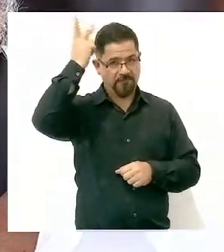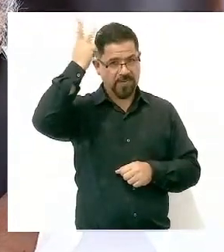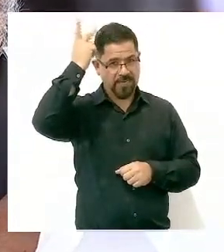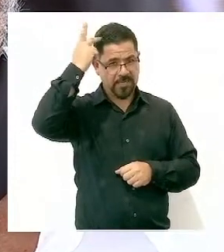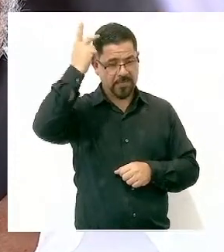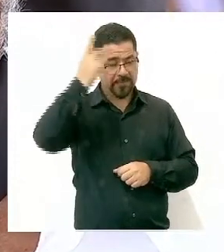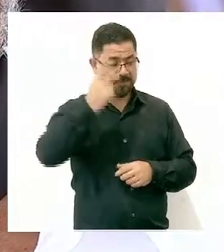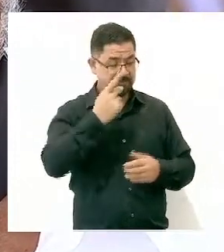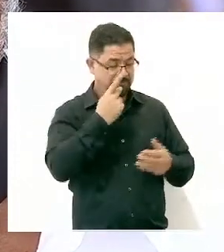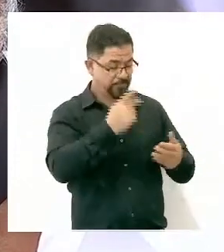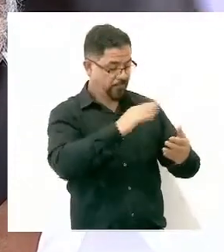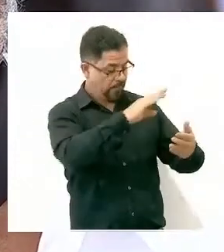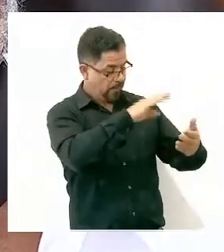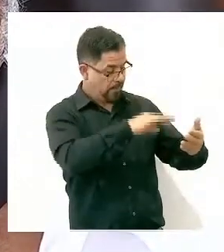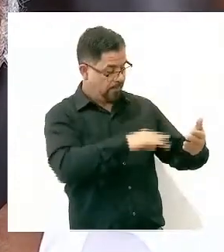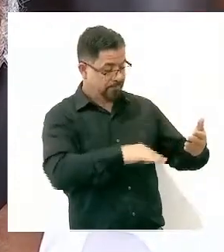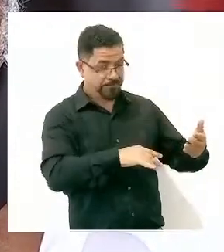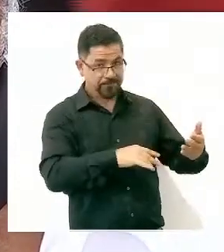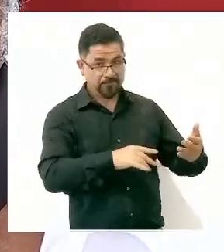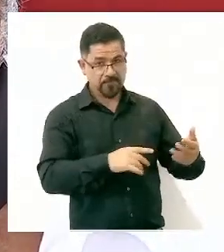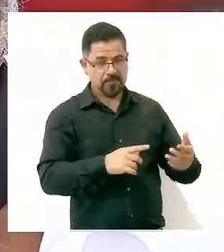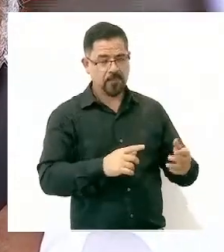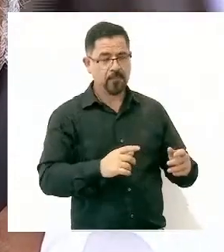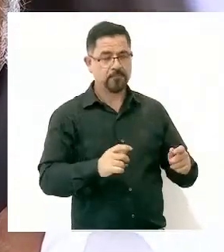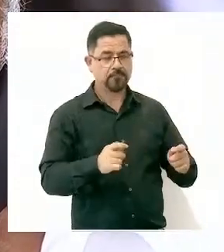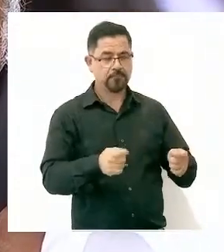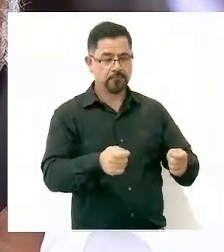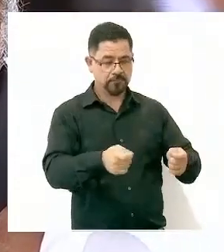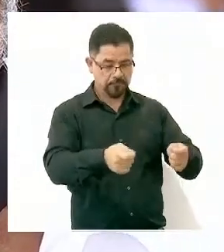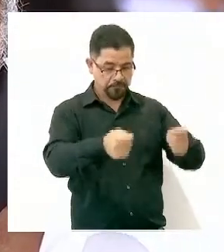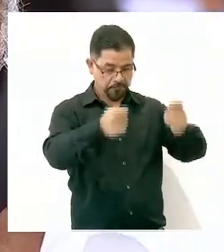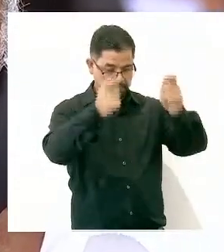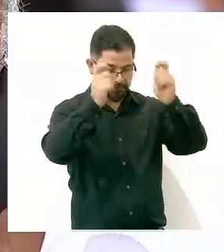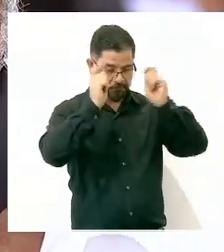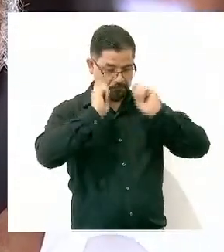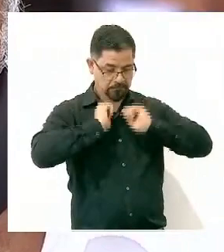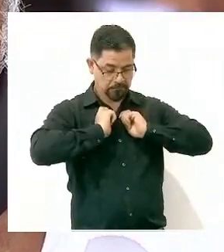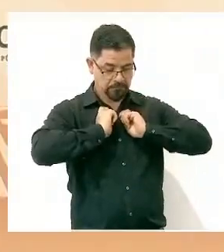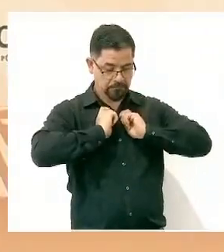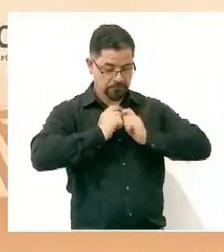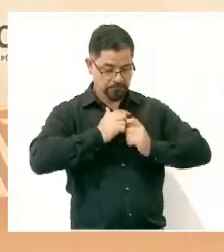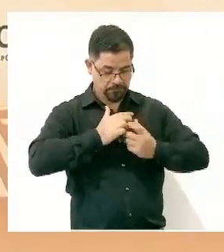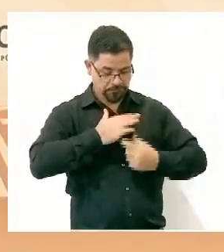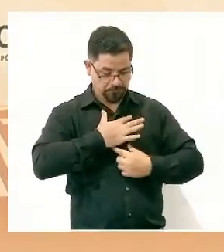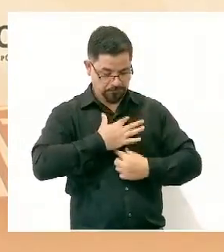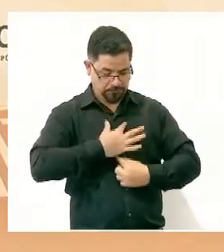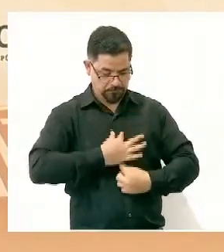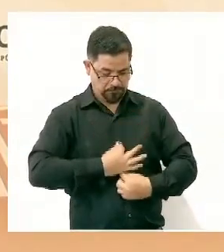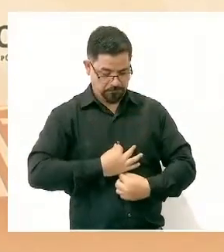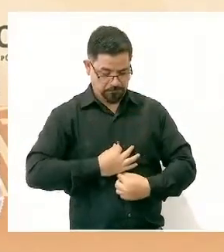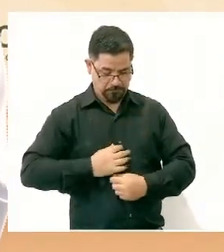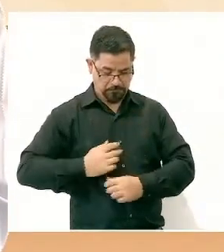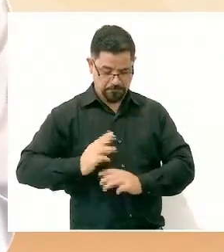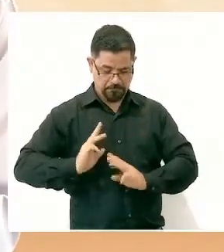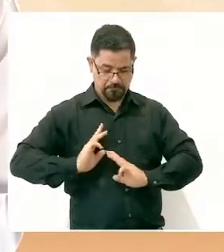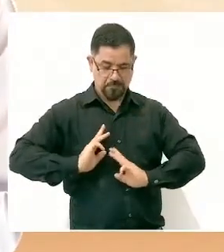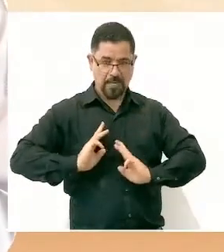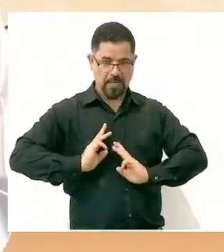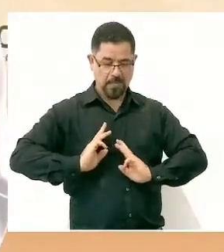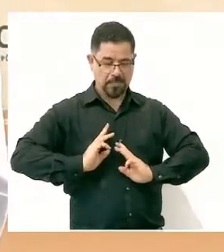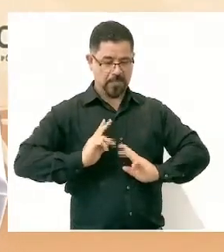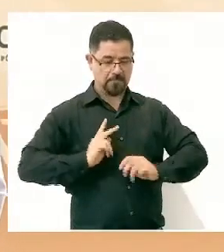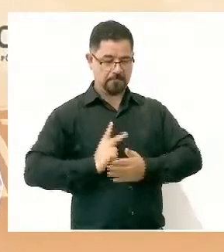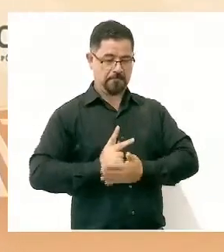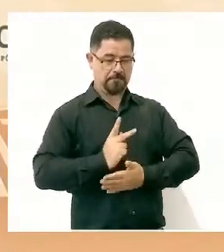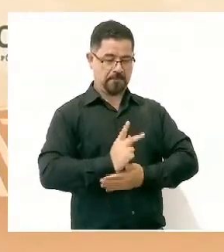cito, el gran cordón militar por haber concebido y llevado a